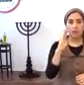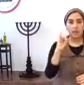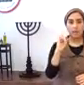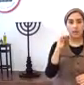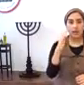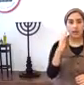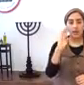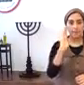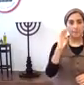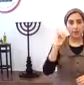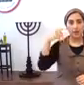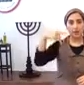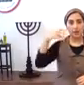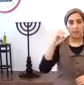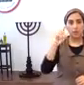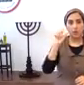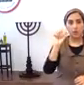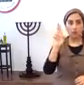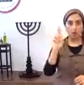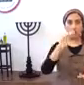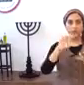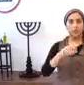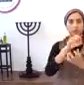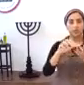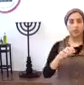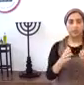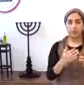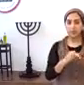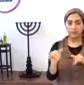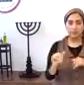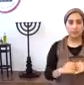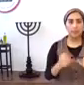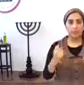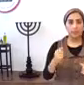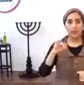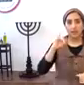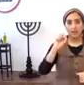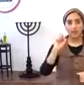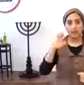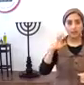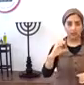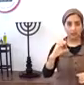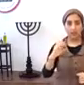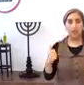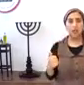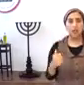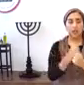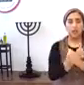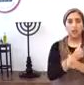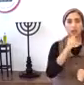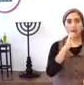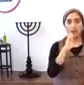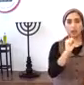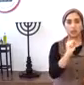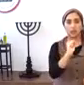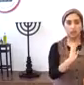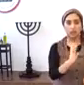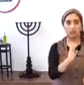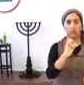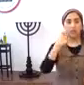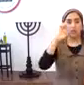Perdóname la comparación, pero es así. Ahora, Isaac amaba a Esaf.